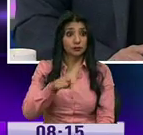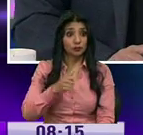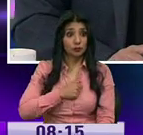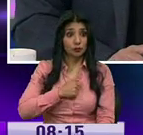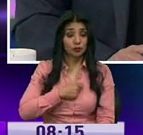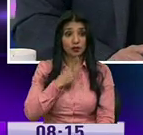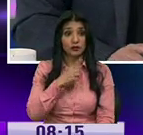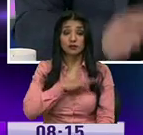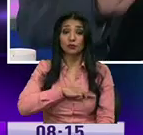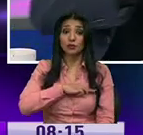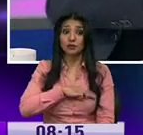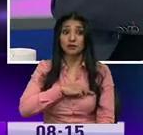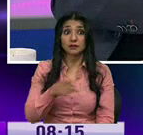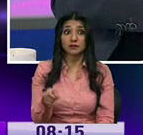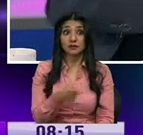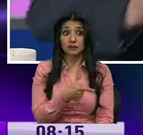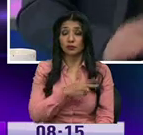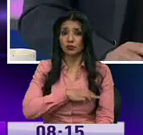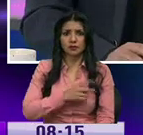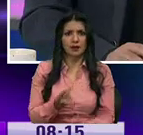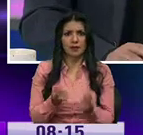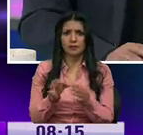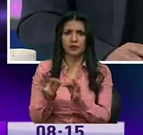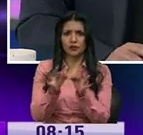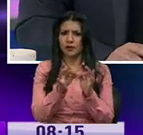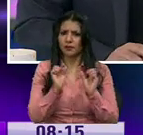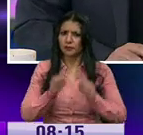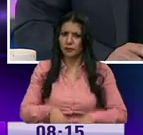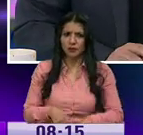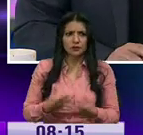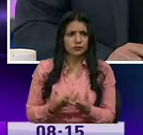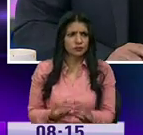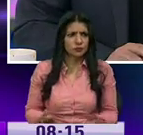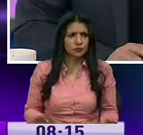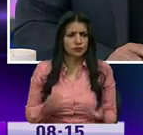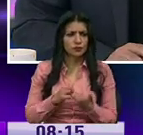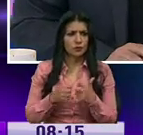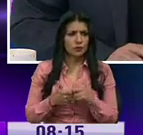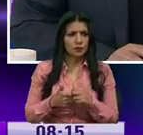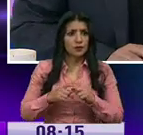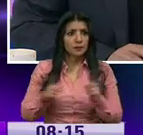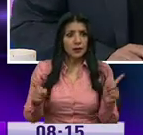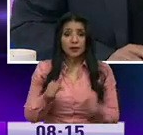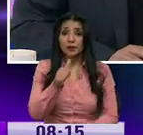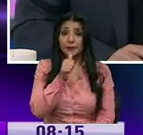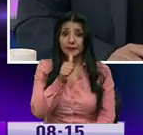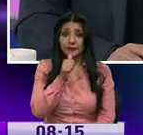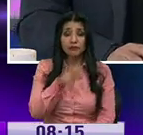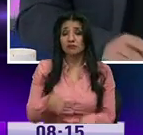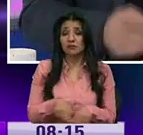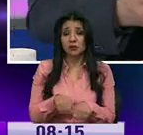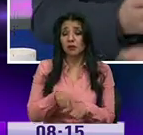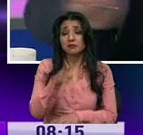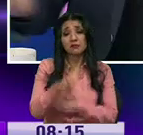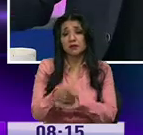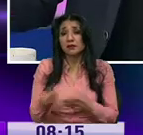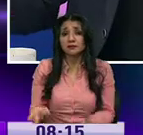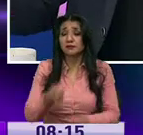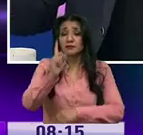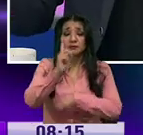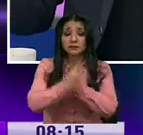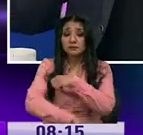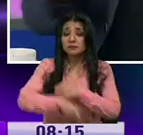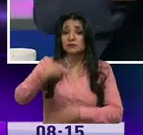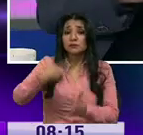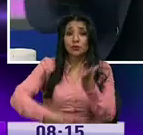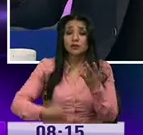si debe ser el municipio, que intervengan pues rápidamente y les arreglen este problema a los vecinos. Y si es privado, bueno, que las multas, ¿no? Yo no sé,